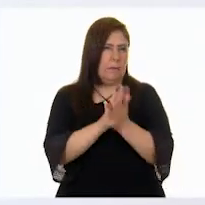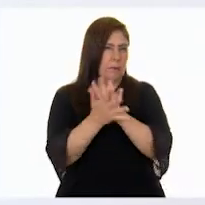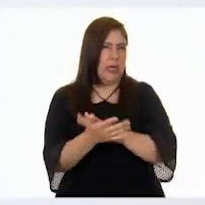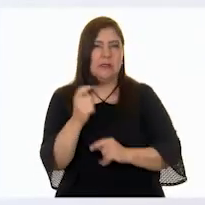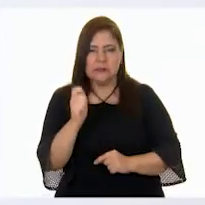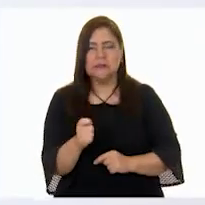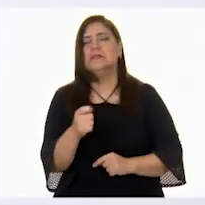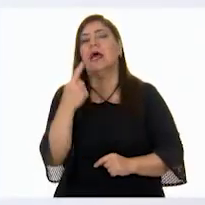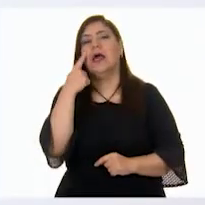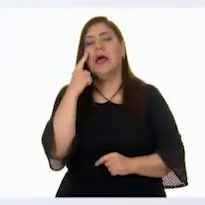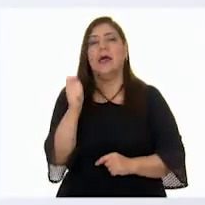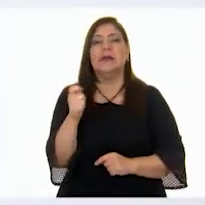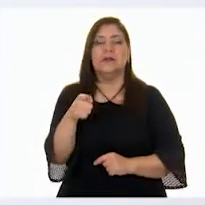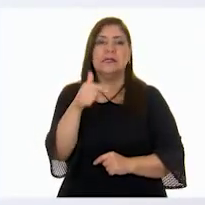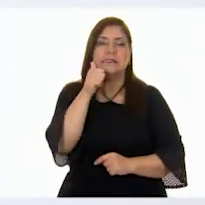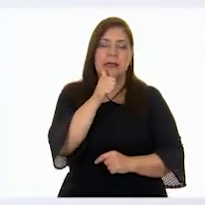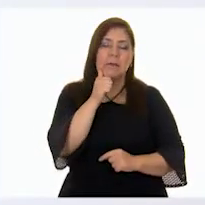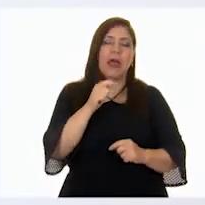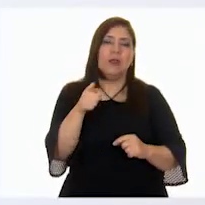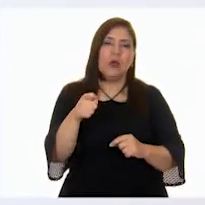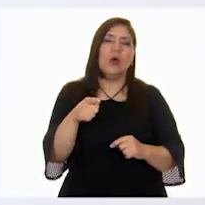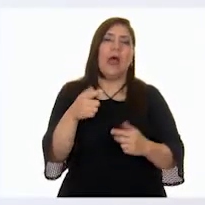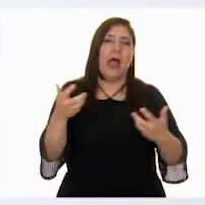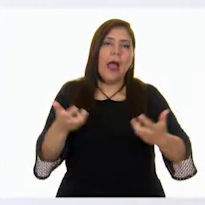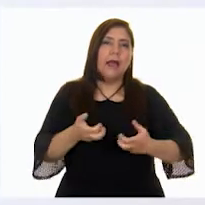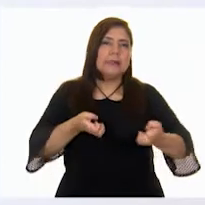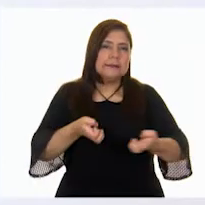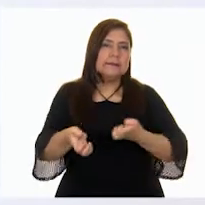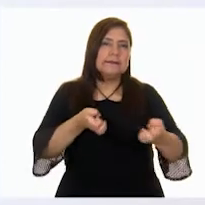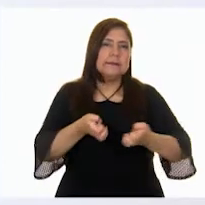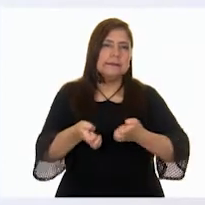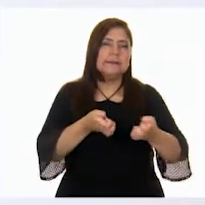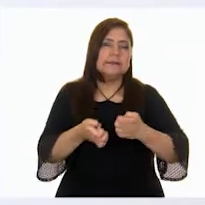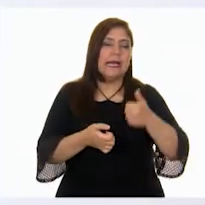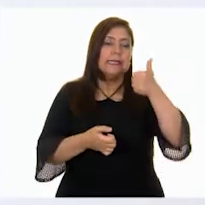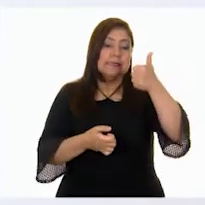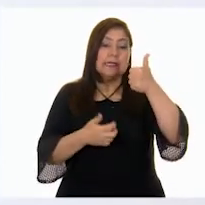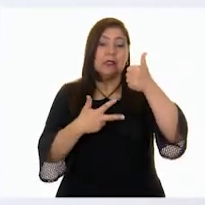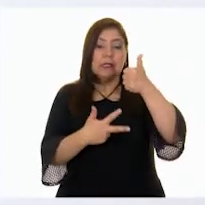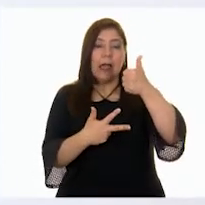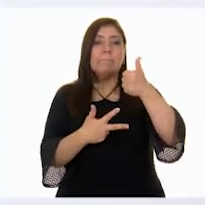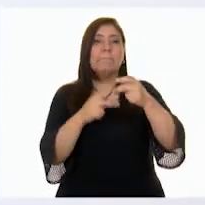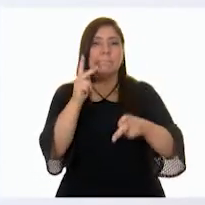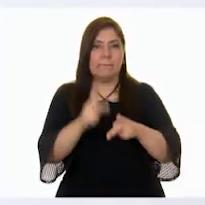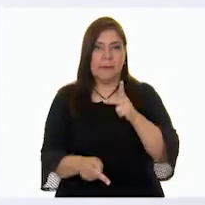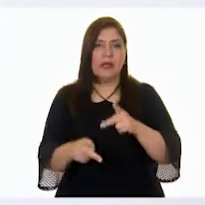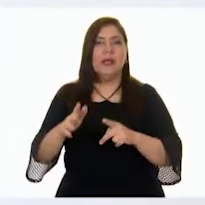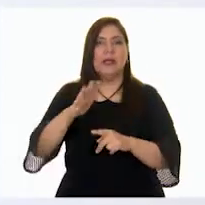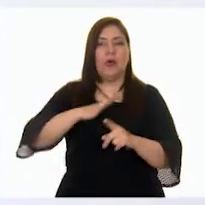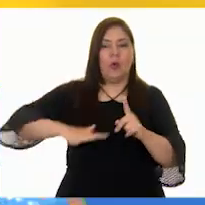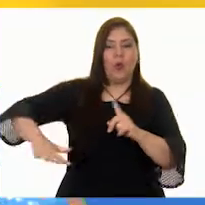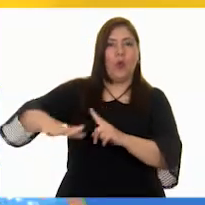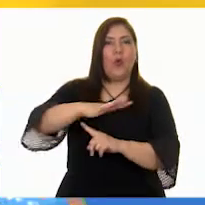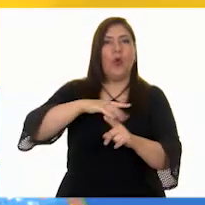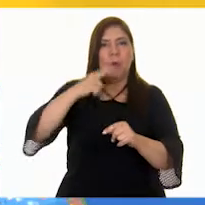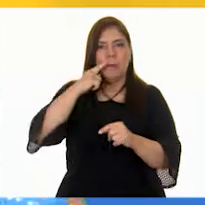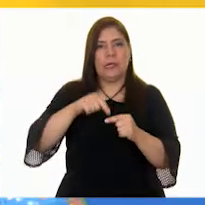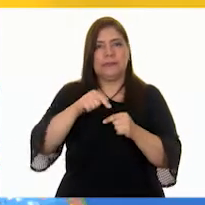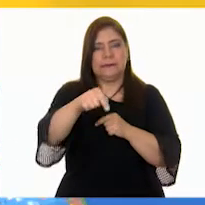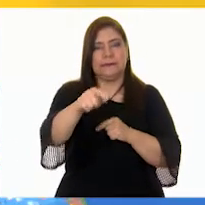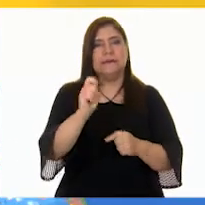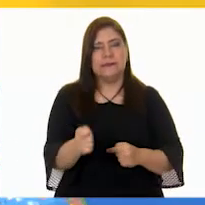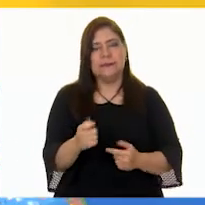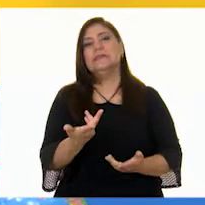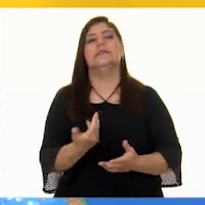palabras, tú recorres 6 octavas partes del circuito. Entonces debemos saber a cuánto